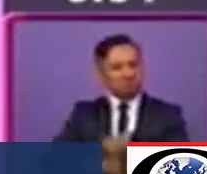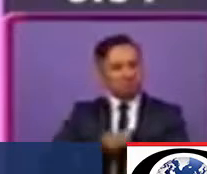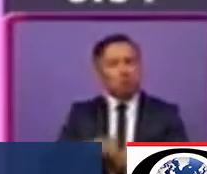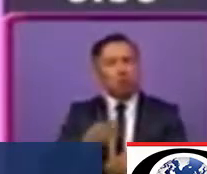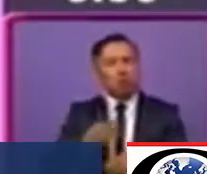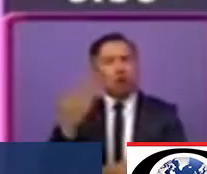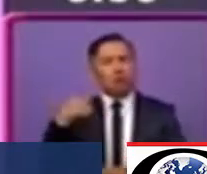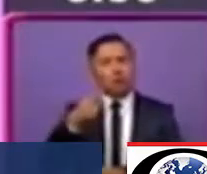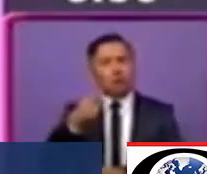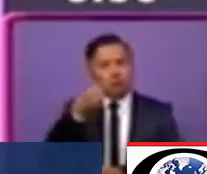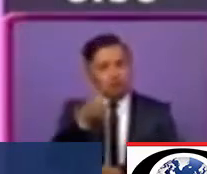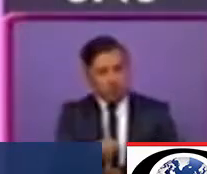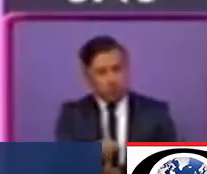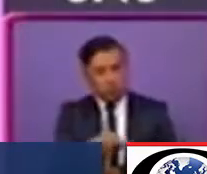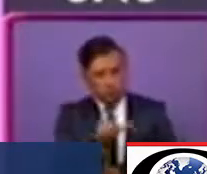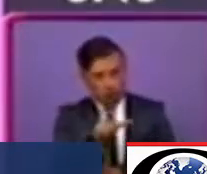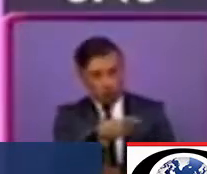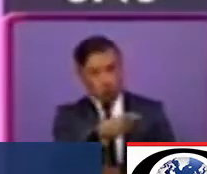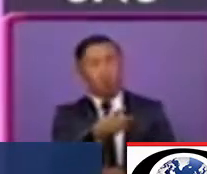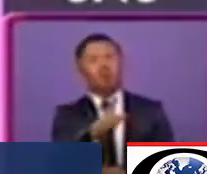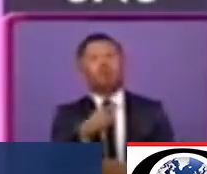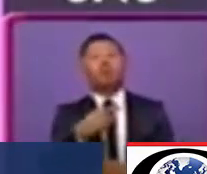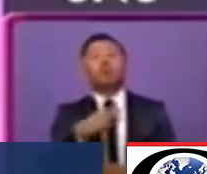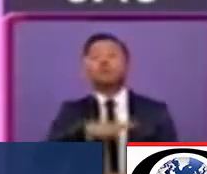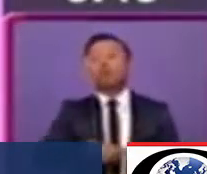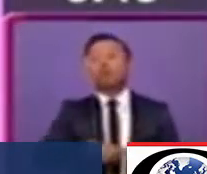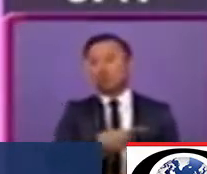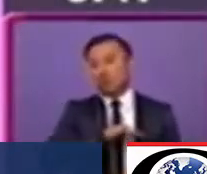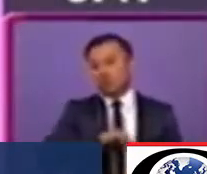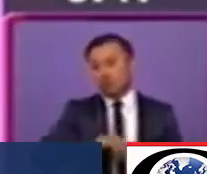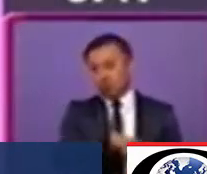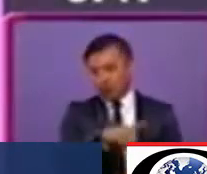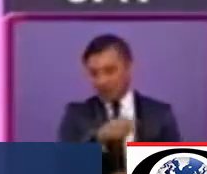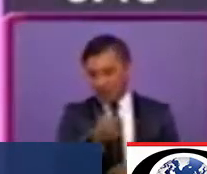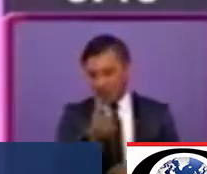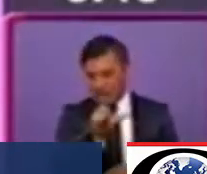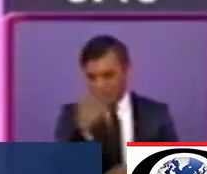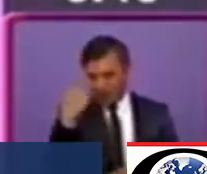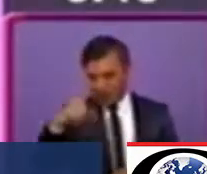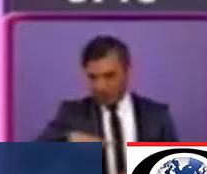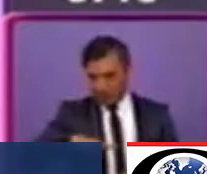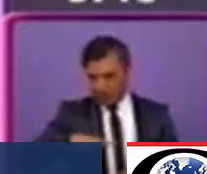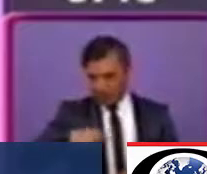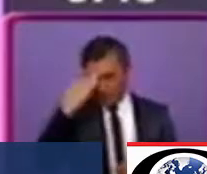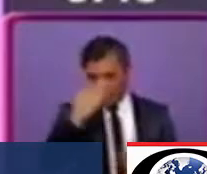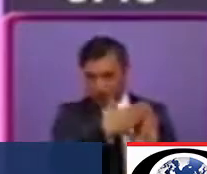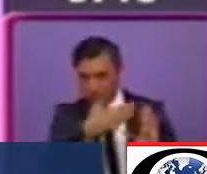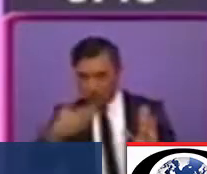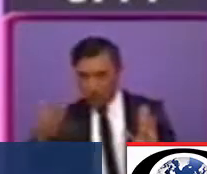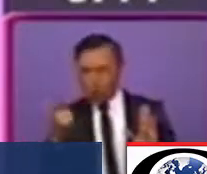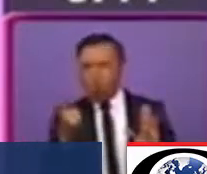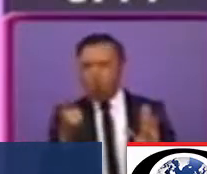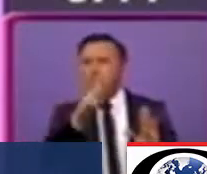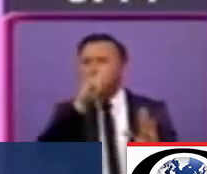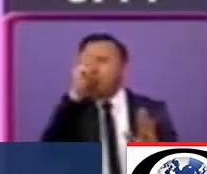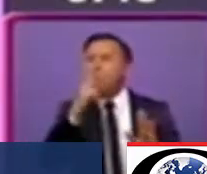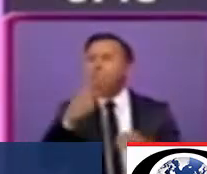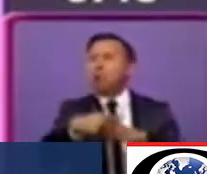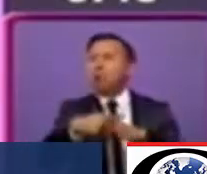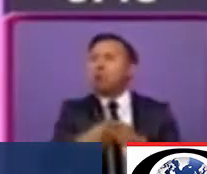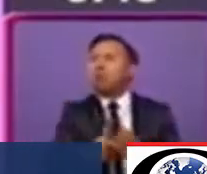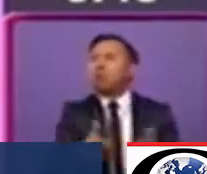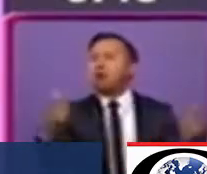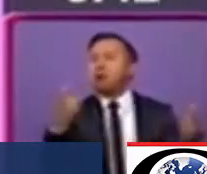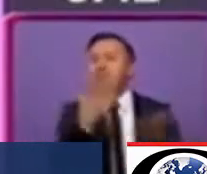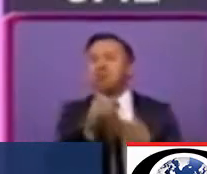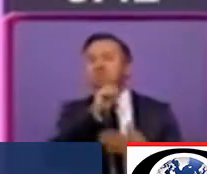¿Les pusieron su poquito de polvito para rejuvenecerlos? ¿Qué pasó, Gaby? Sí, Eduardo, 15